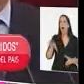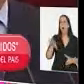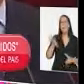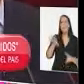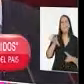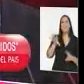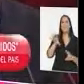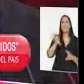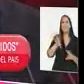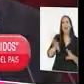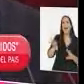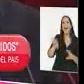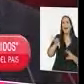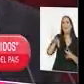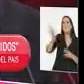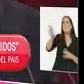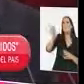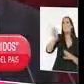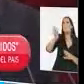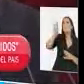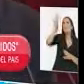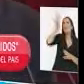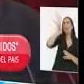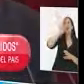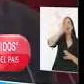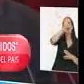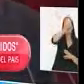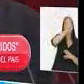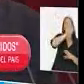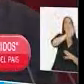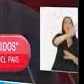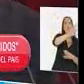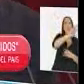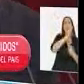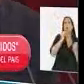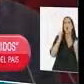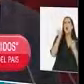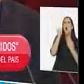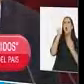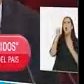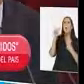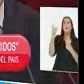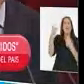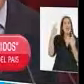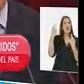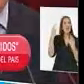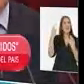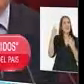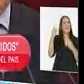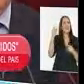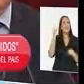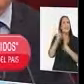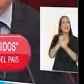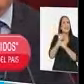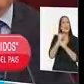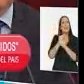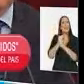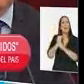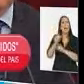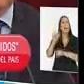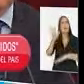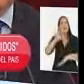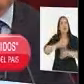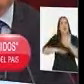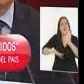un poquito en la piel del otro. Le ofrecen 250 pesos. Yo digo, sí. Pensémonos nosotros, si a nosotros nosotros nos ofrecen